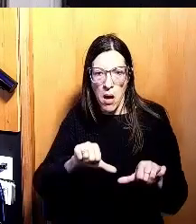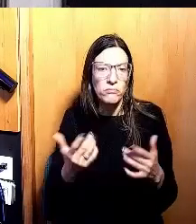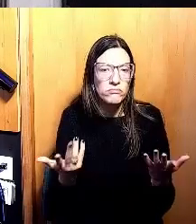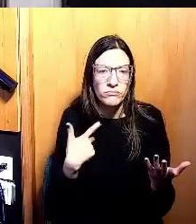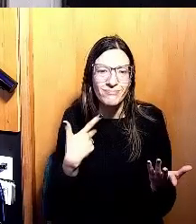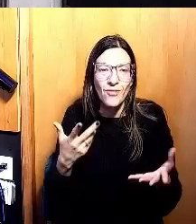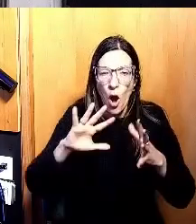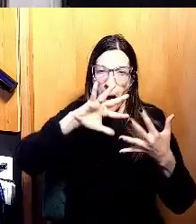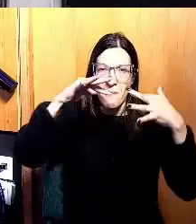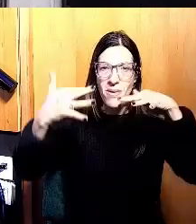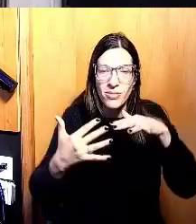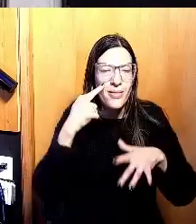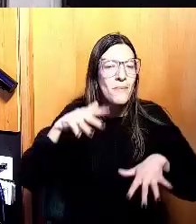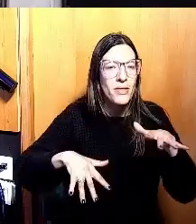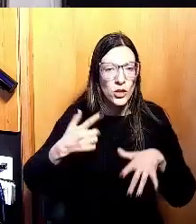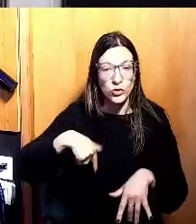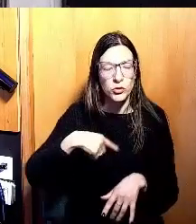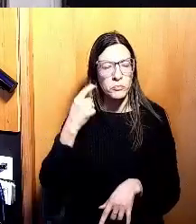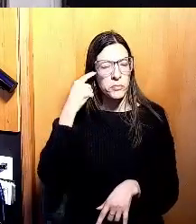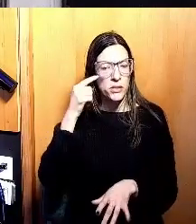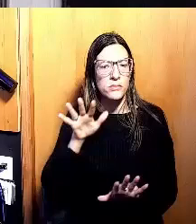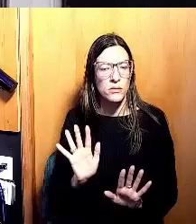al ambiente y que debemos considerar.